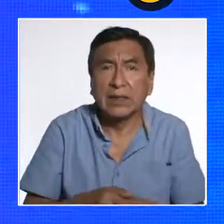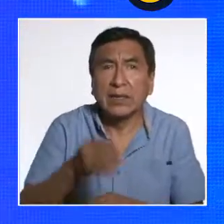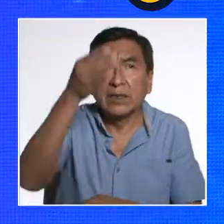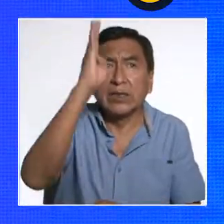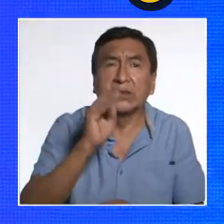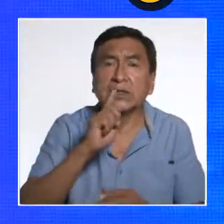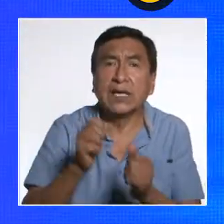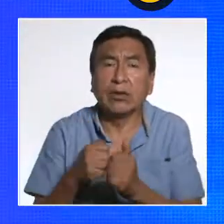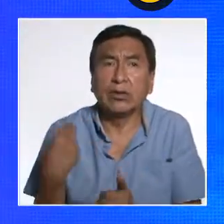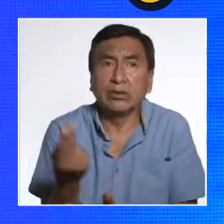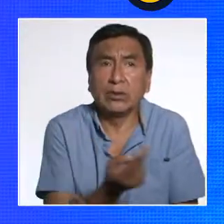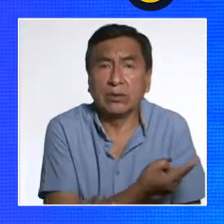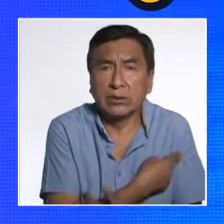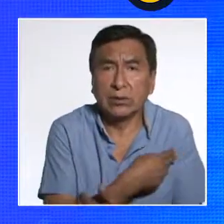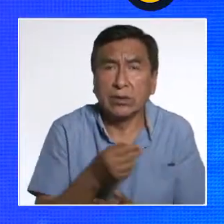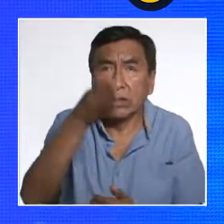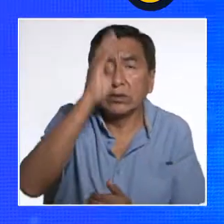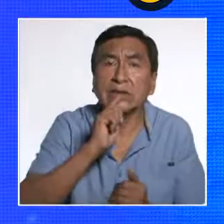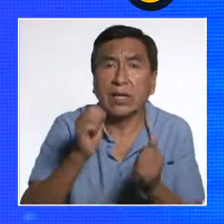está con usted.